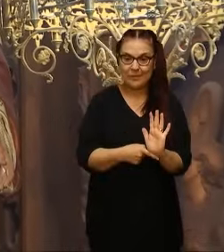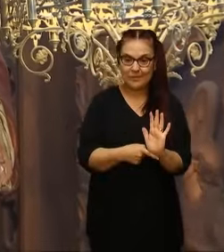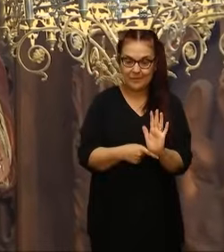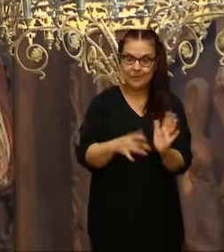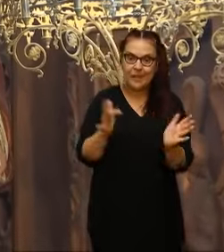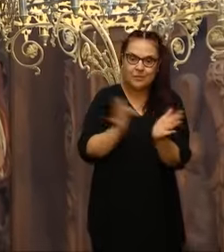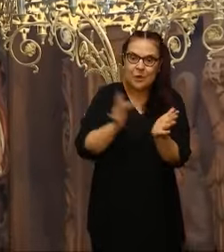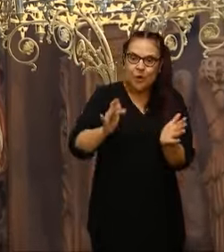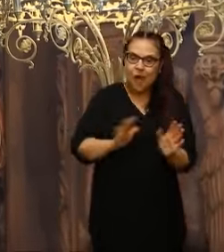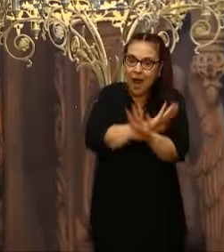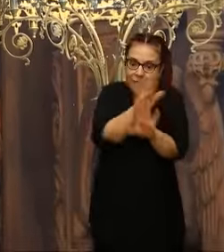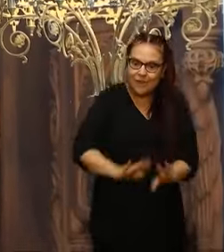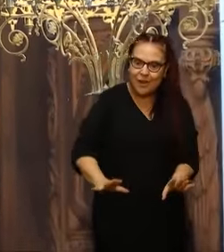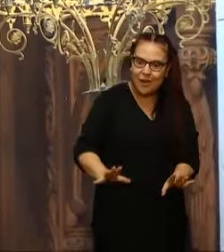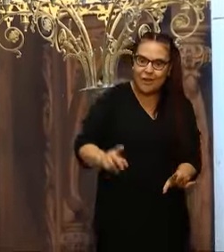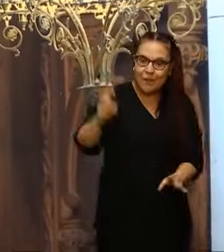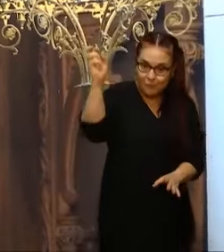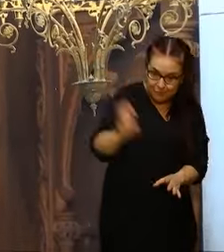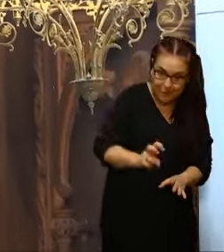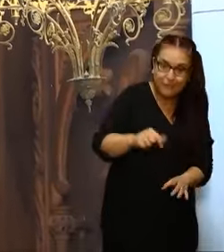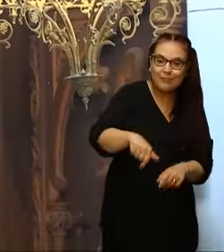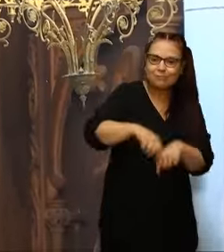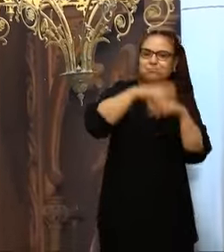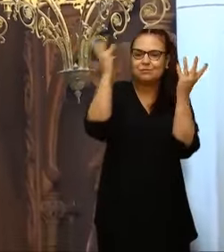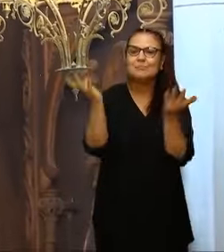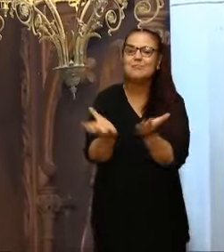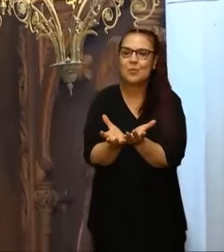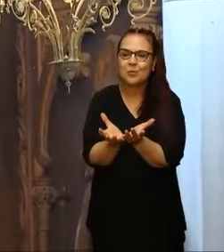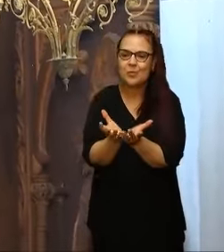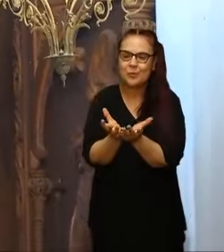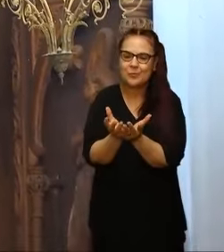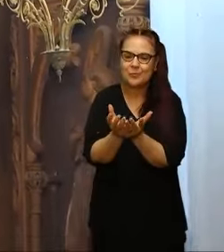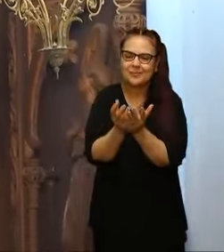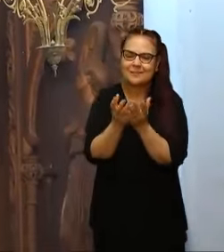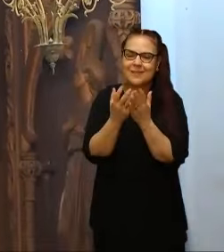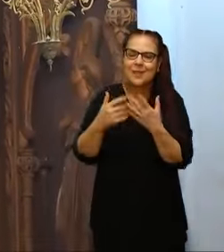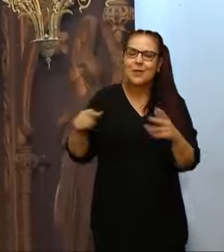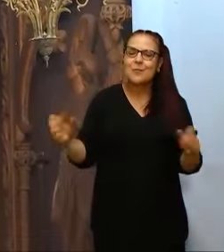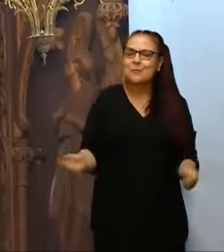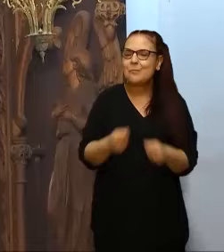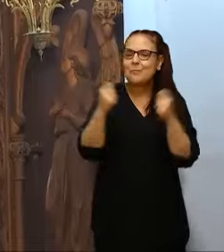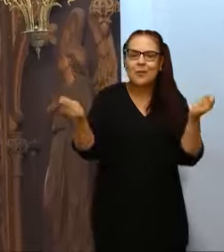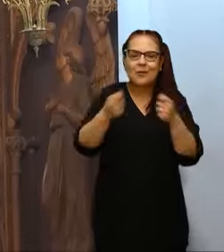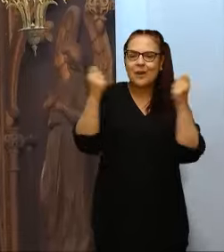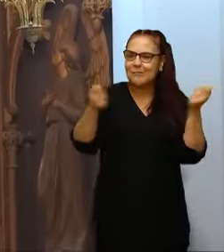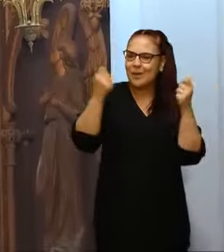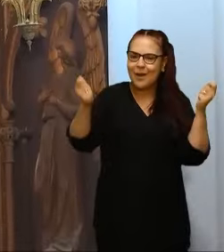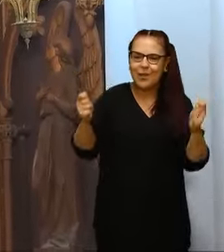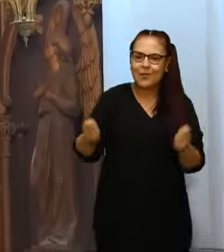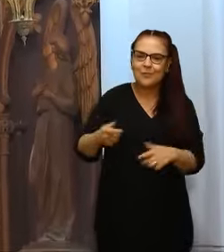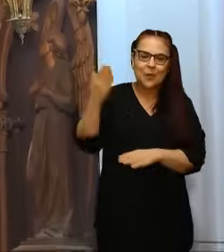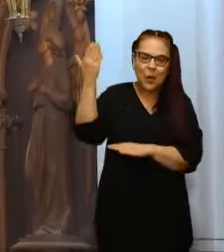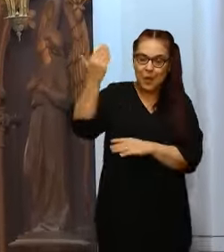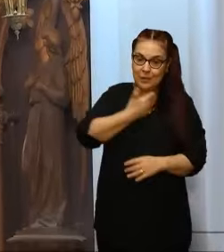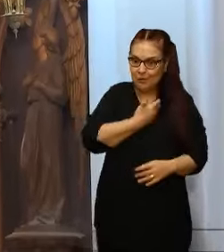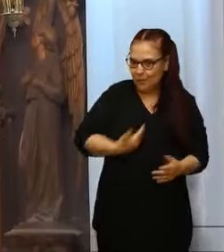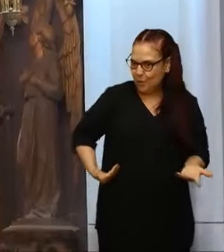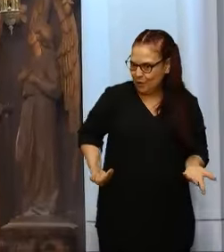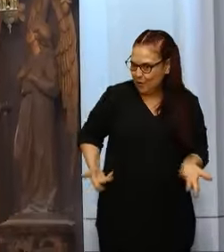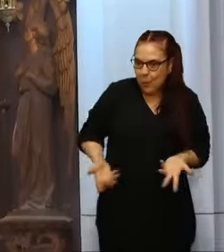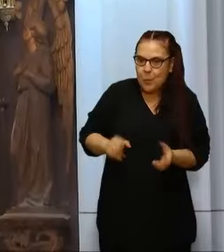de la calamidad, vendrá sobre este mundo. Y será proclamado dueño del mundo, porque es el que